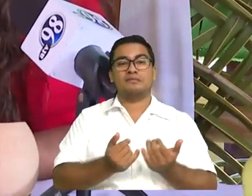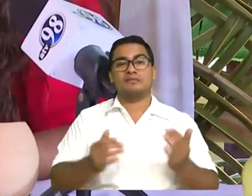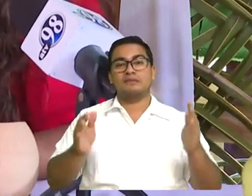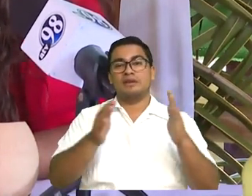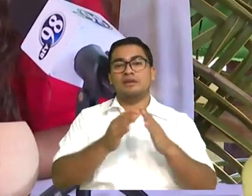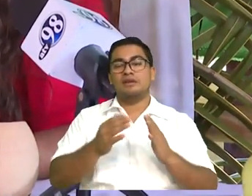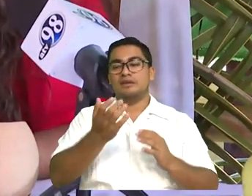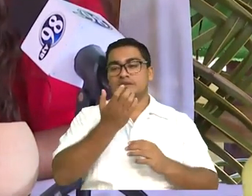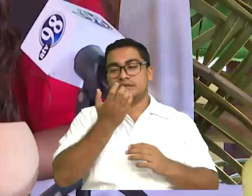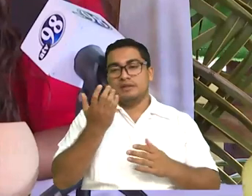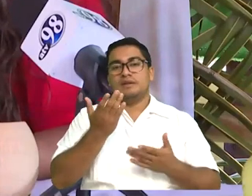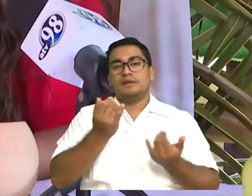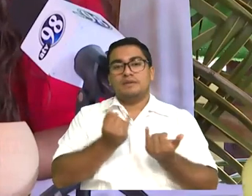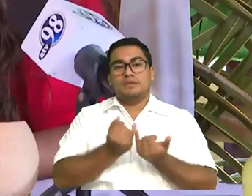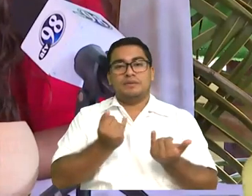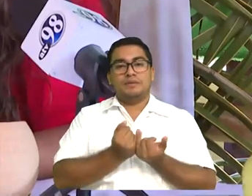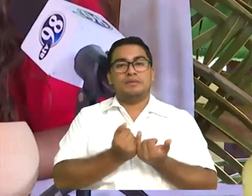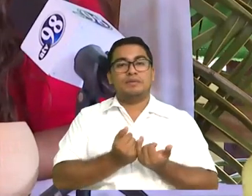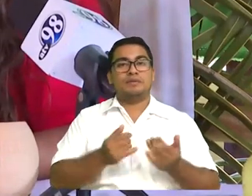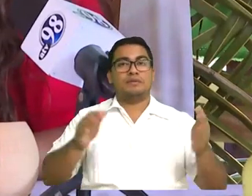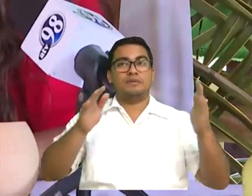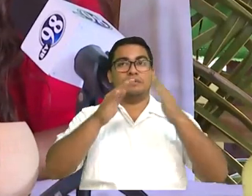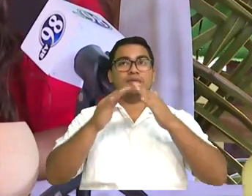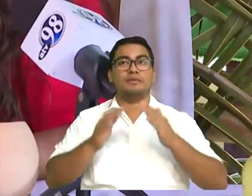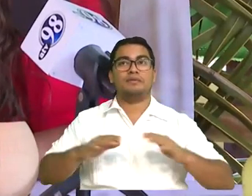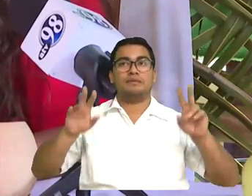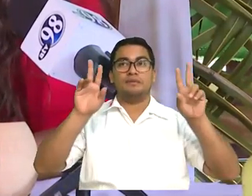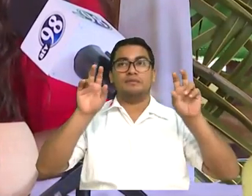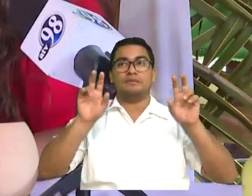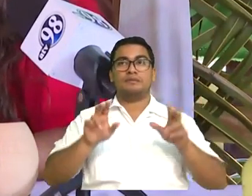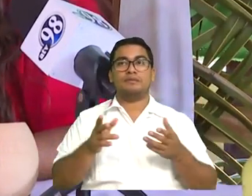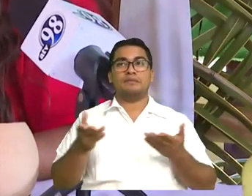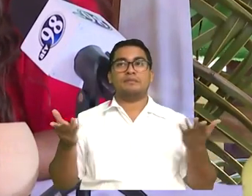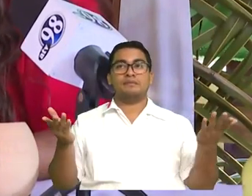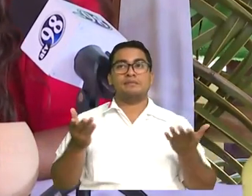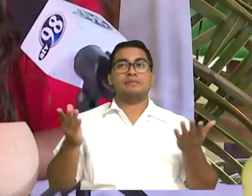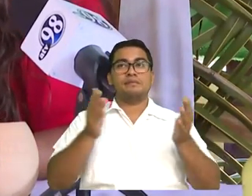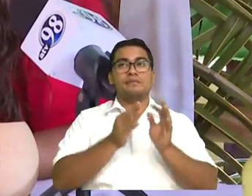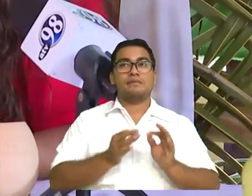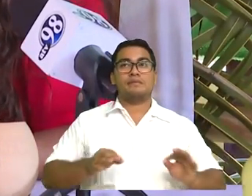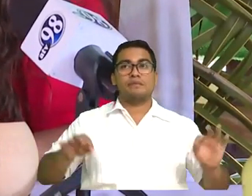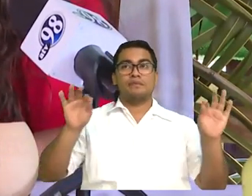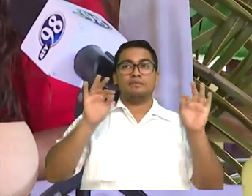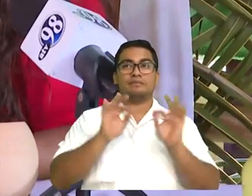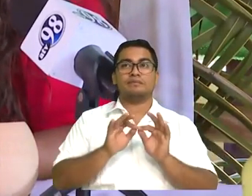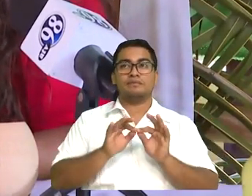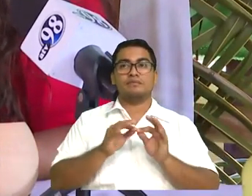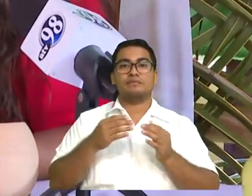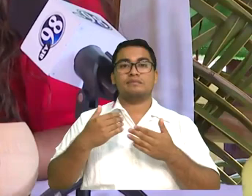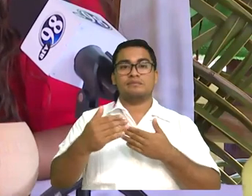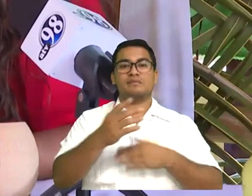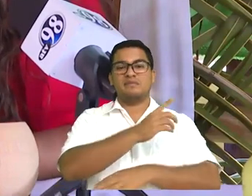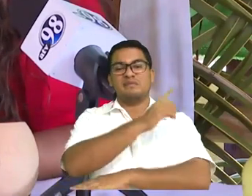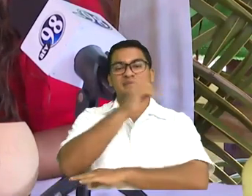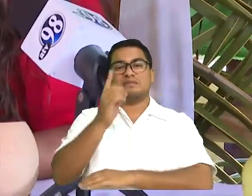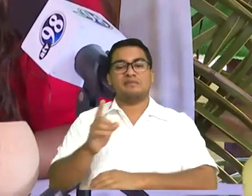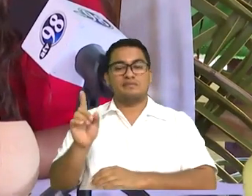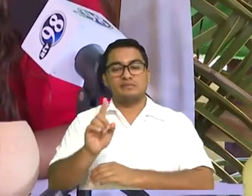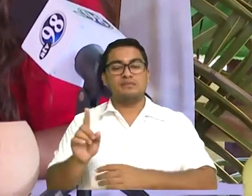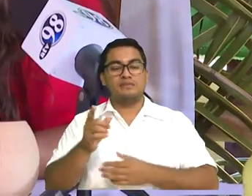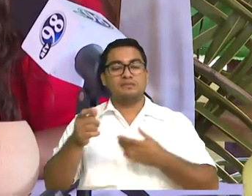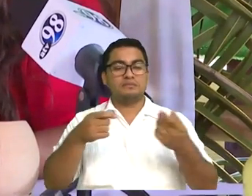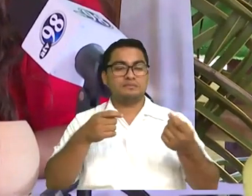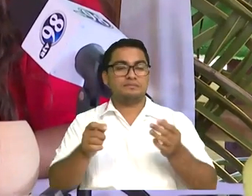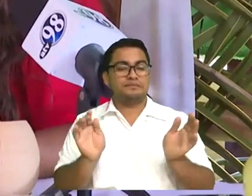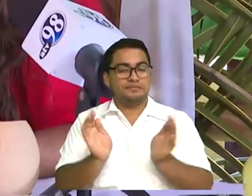También tenemos las casas temáticas y me gustaría anunciar que el día domingo tendremos una mini feria